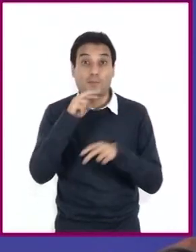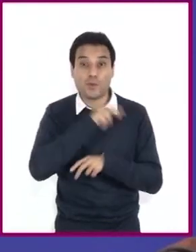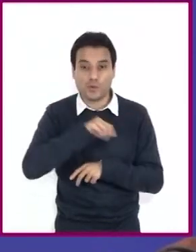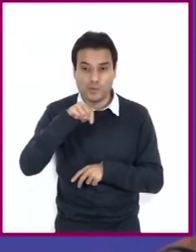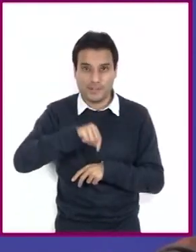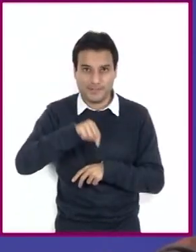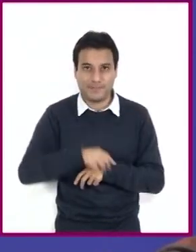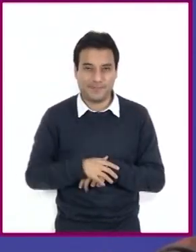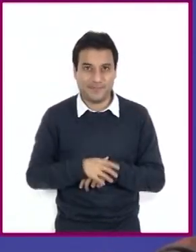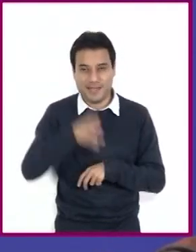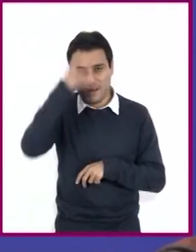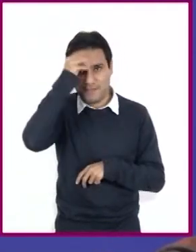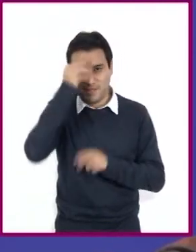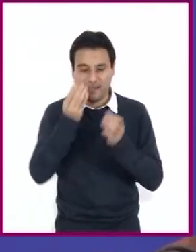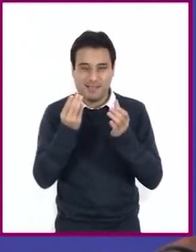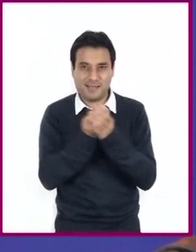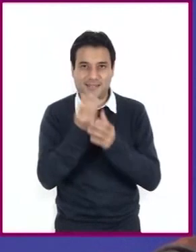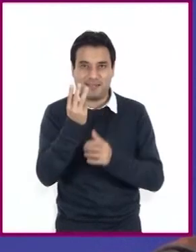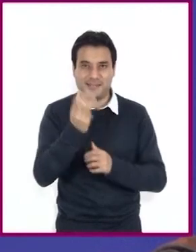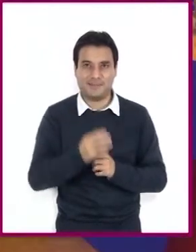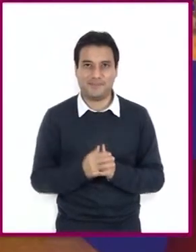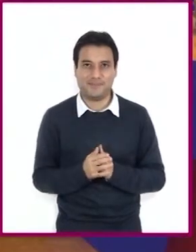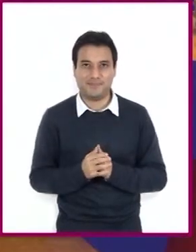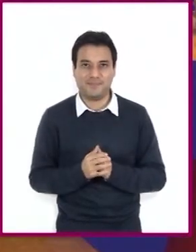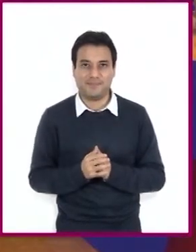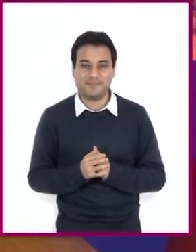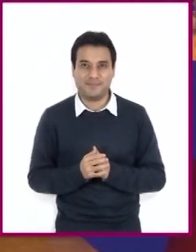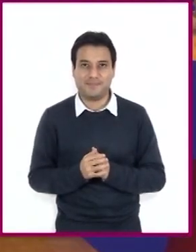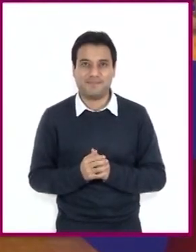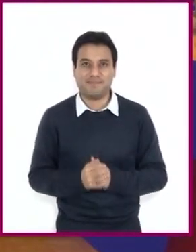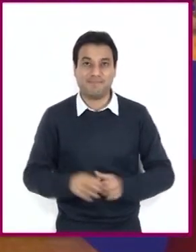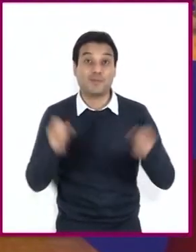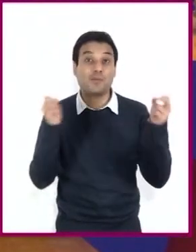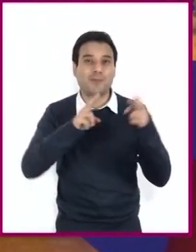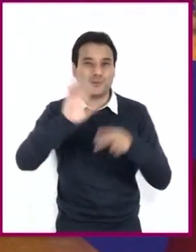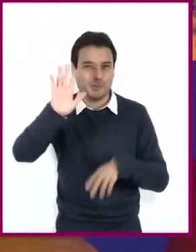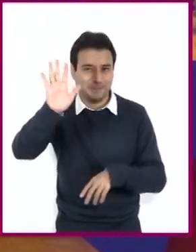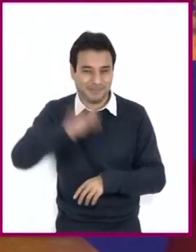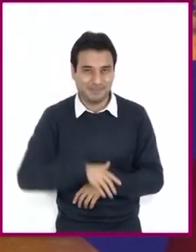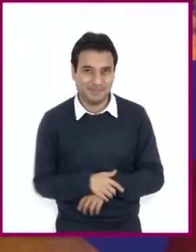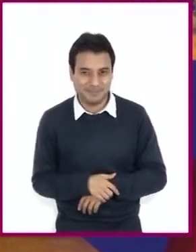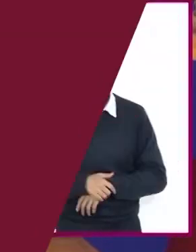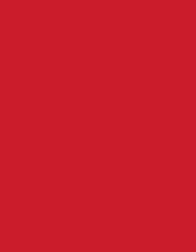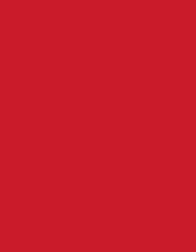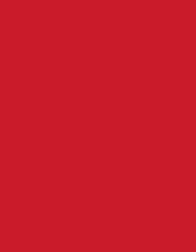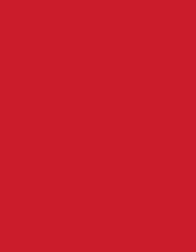aquí, en Aprende en Casa 3. Hasta la próxima.